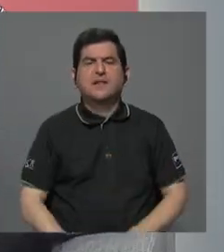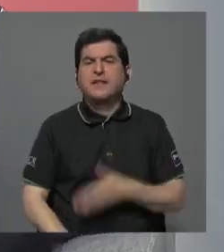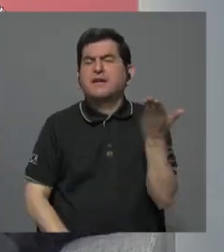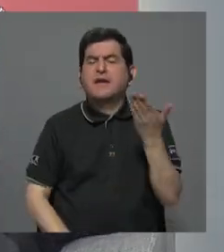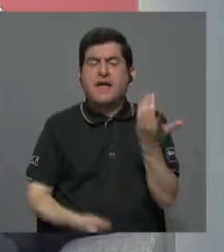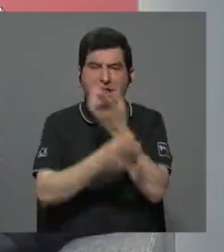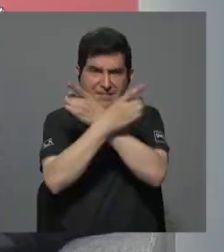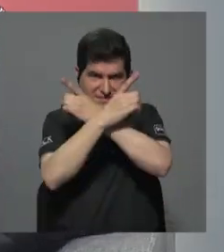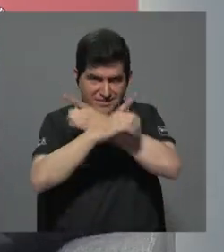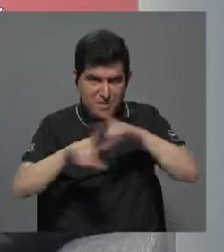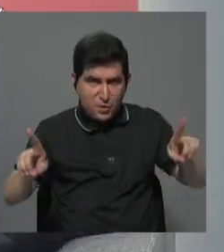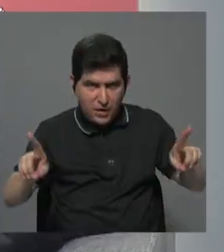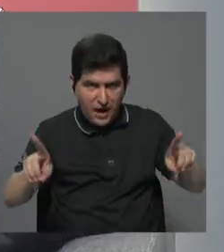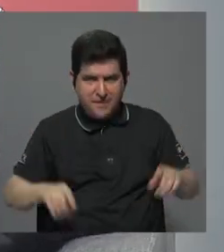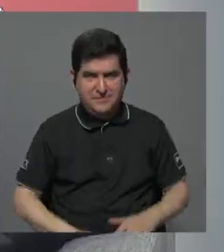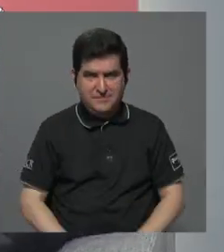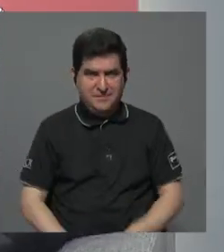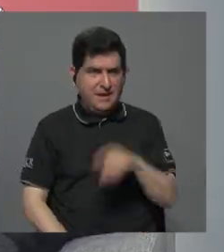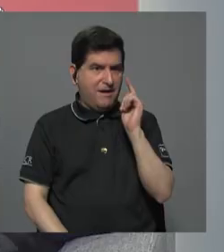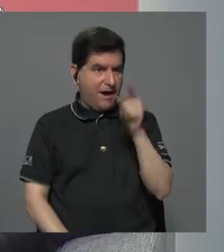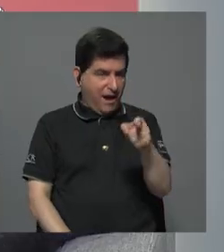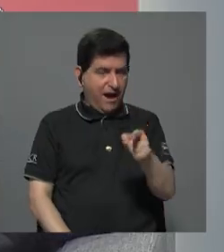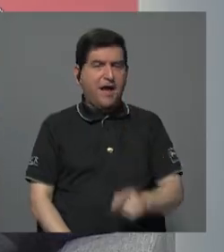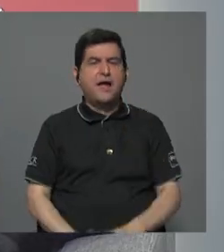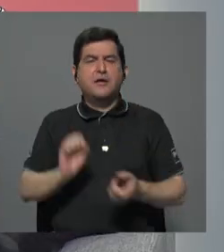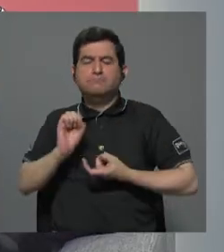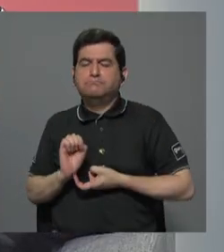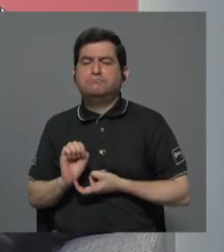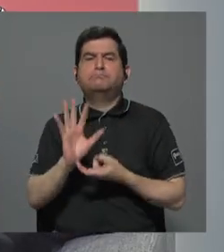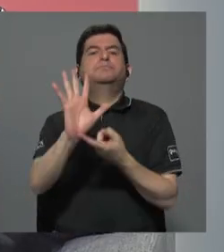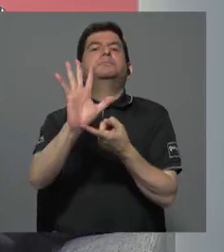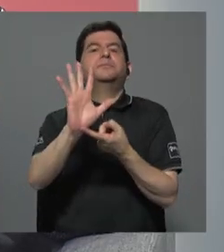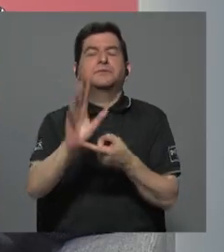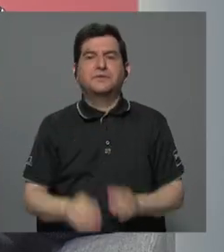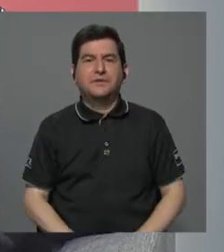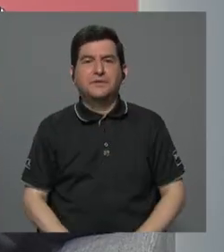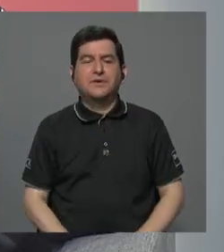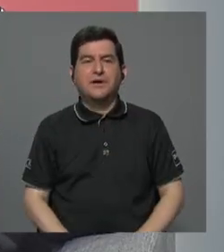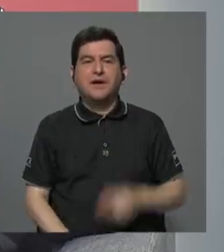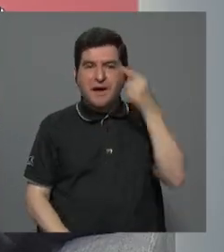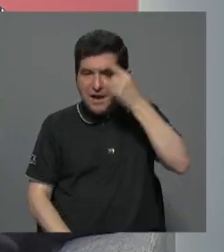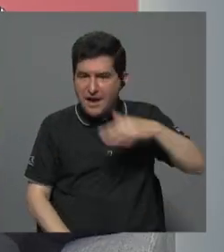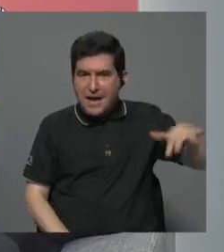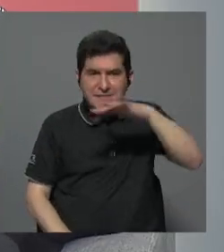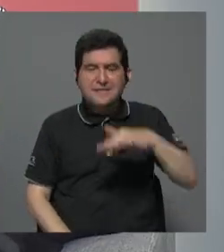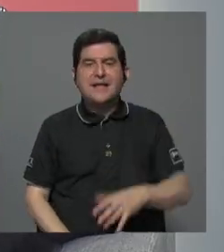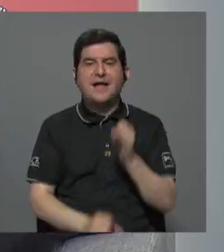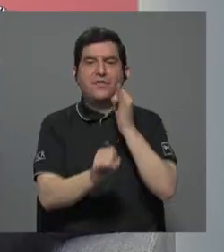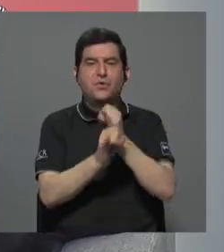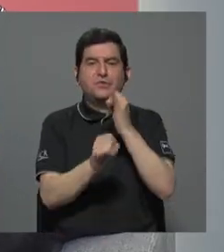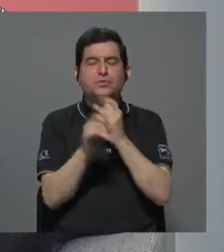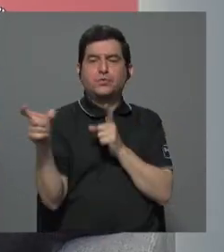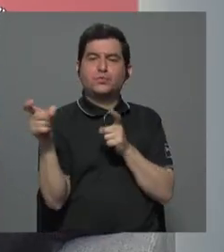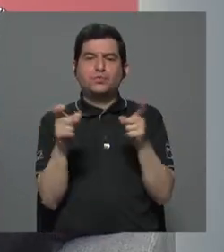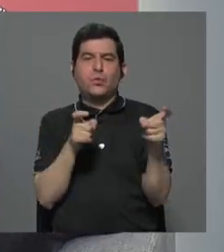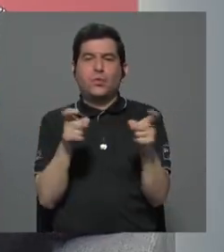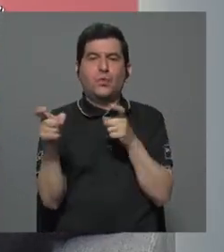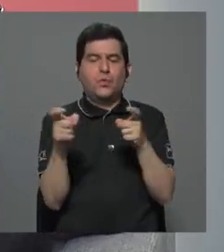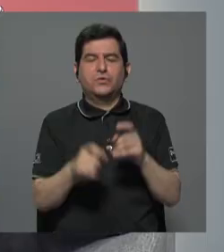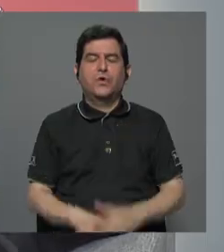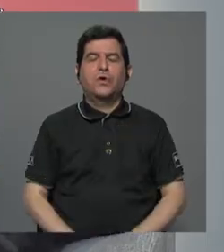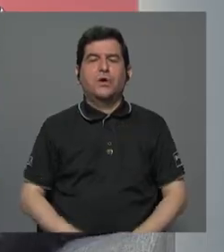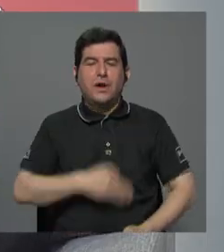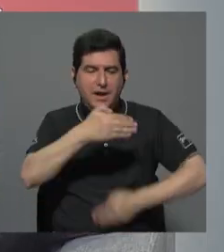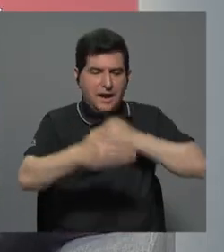democracia en donde se proyecta en el estado como ente rector y